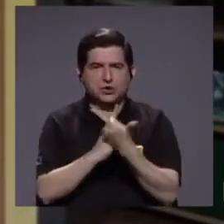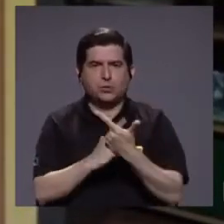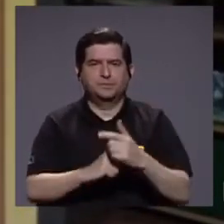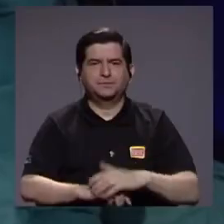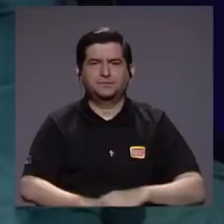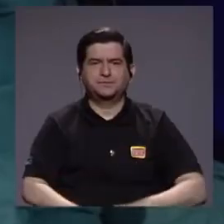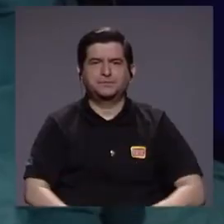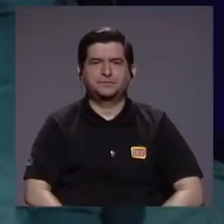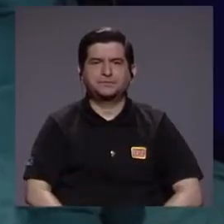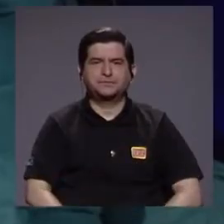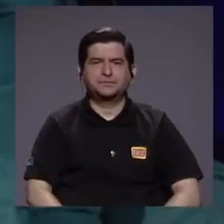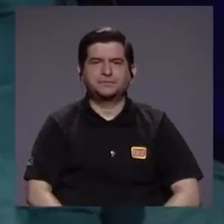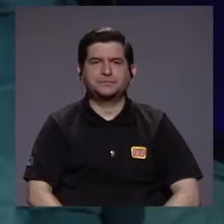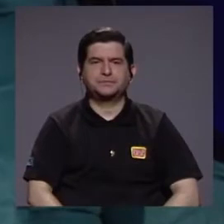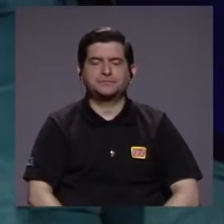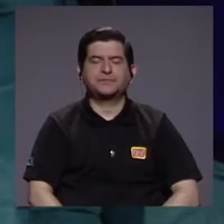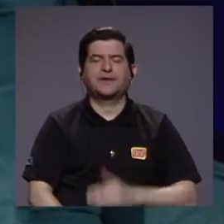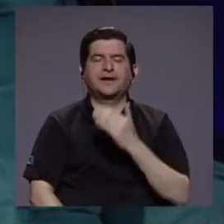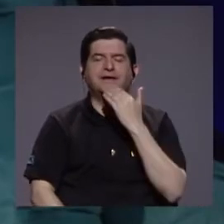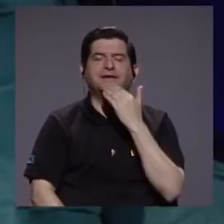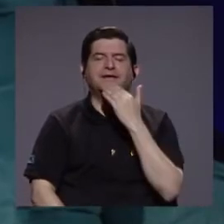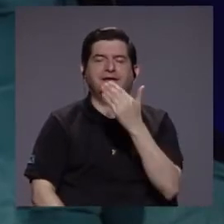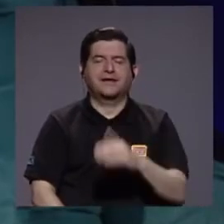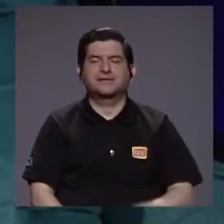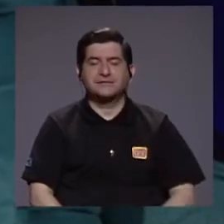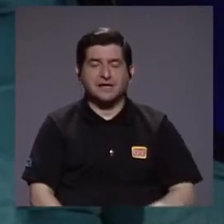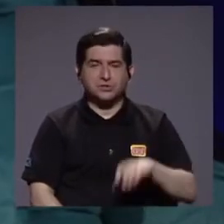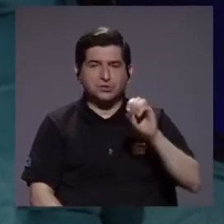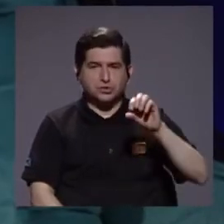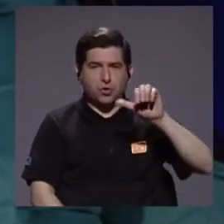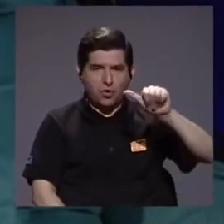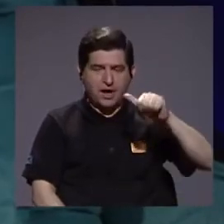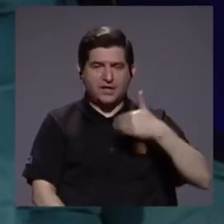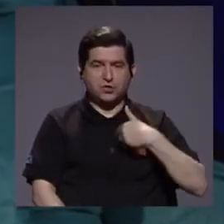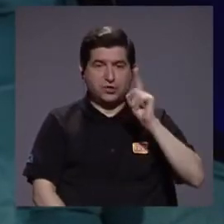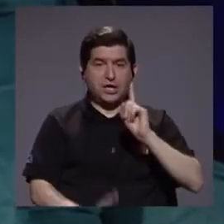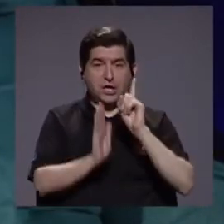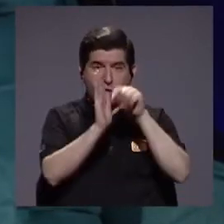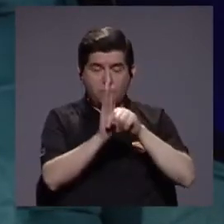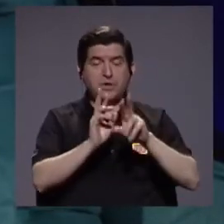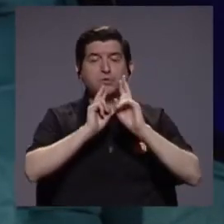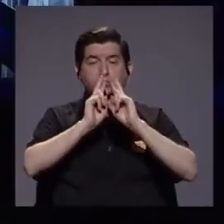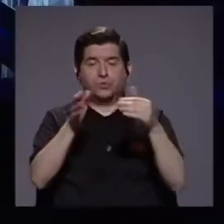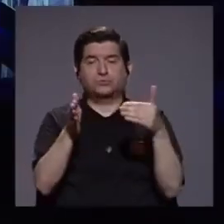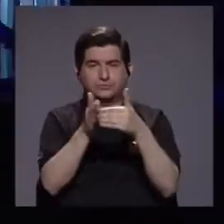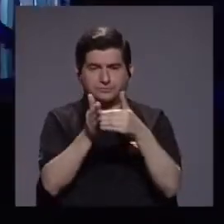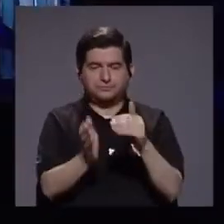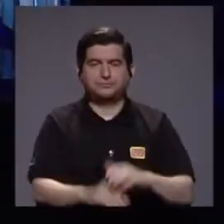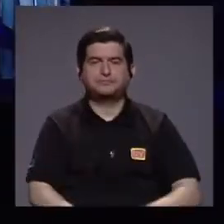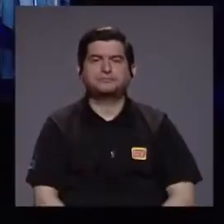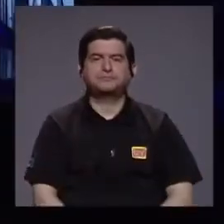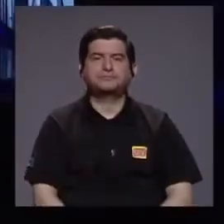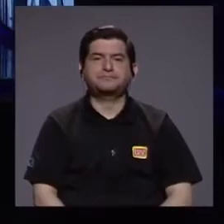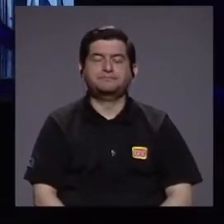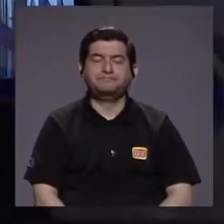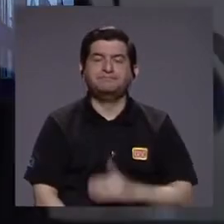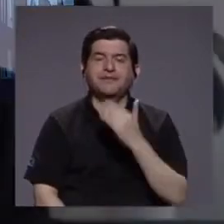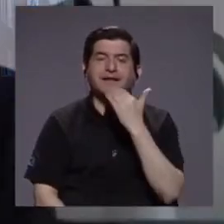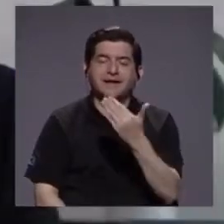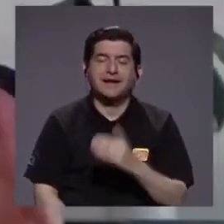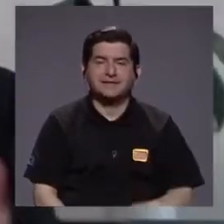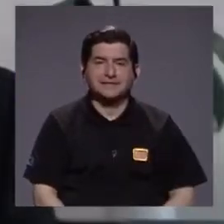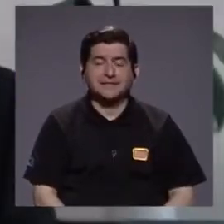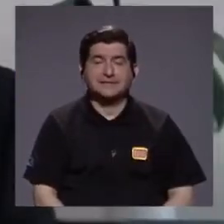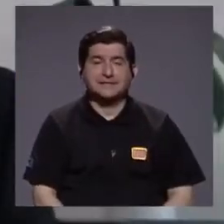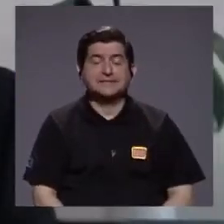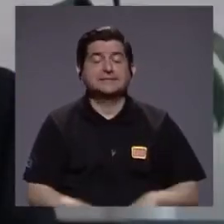Social. Muchas gracias. Don Orlando Arrieta dispone de un minuto para una réplica. Muchas gracias.